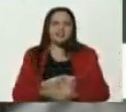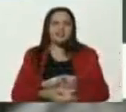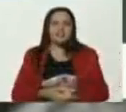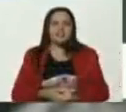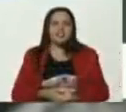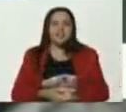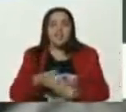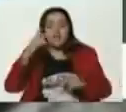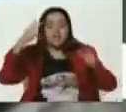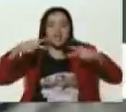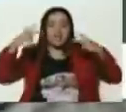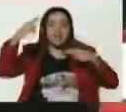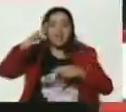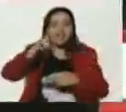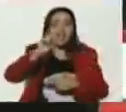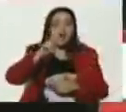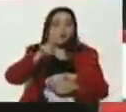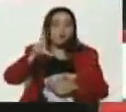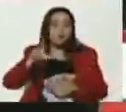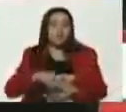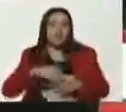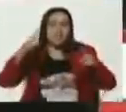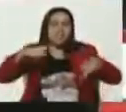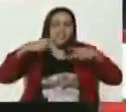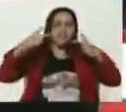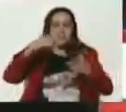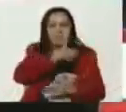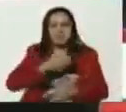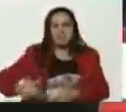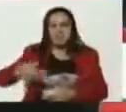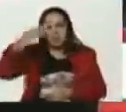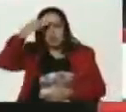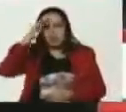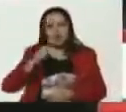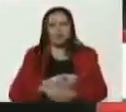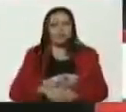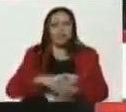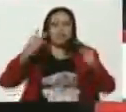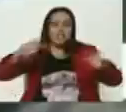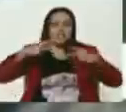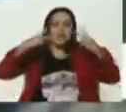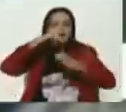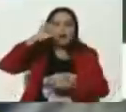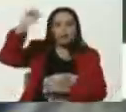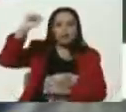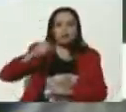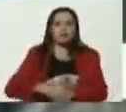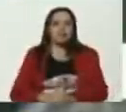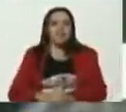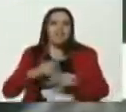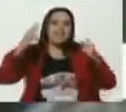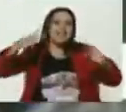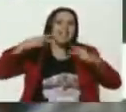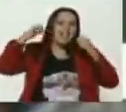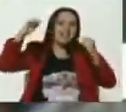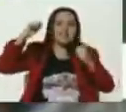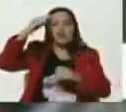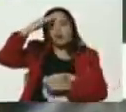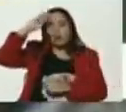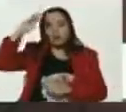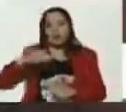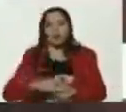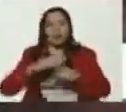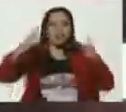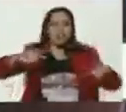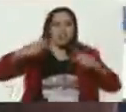Raúl! ¡Que viva Díaz-Canel! ¡Que viva Maduro! ¡Que viva Cuba! ¡Que viva